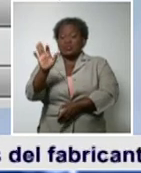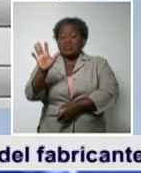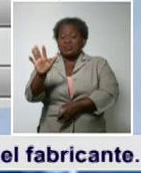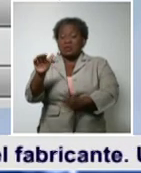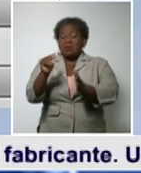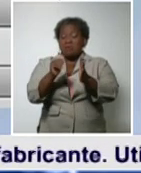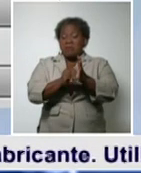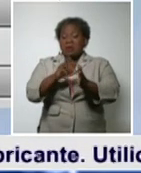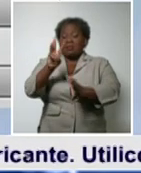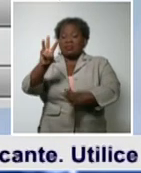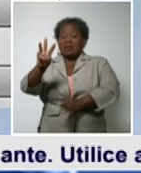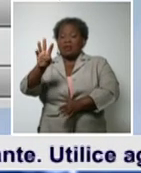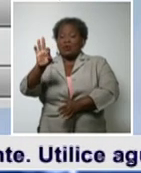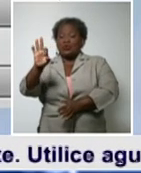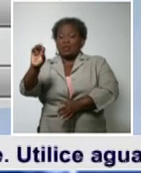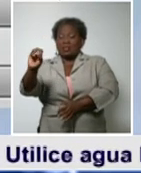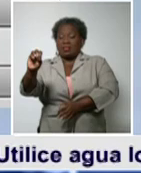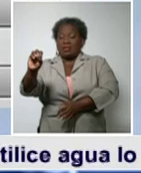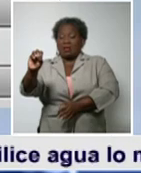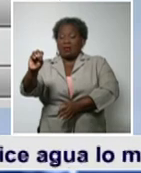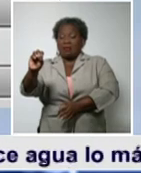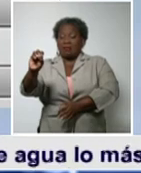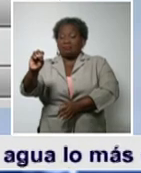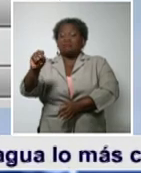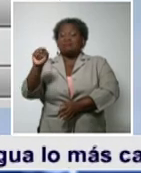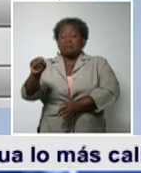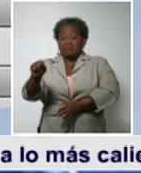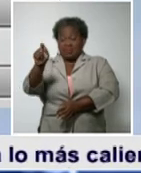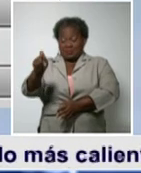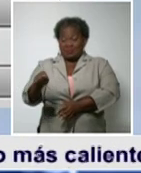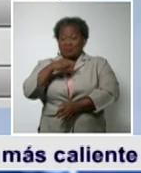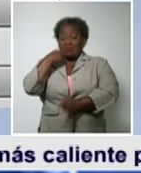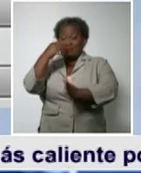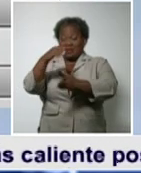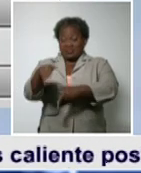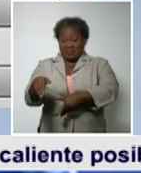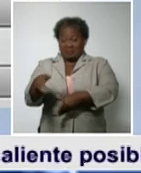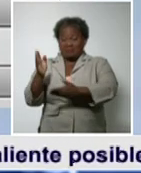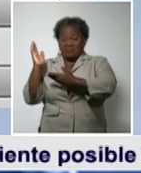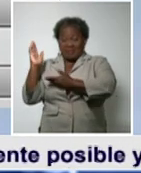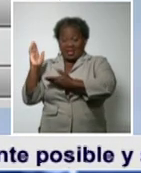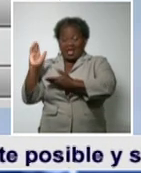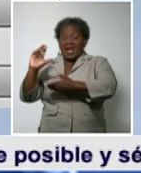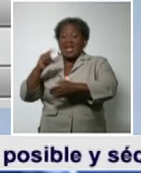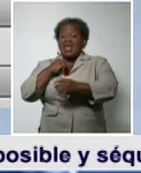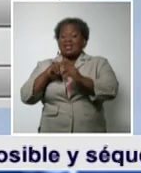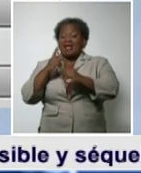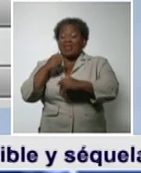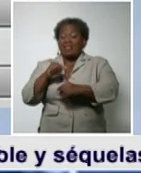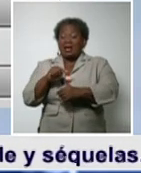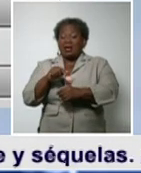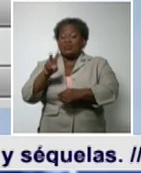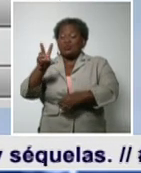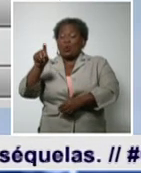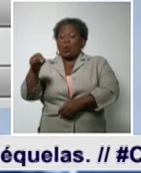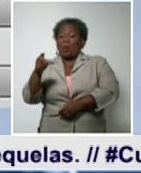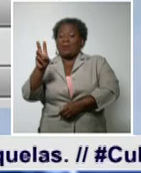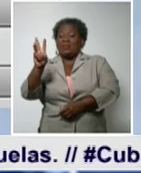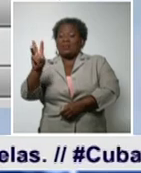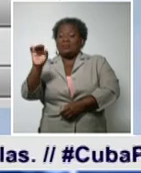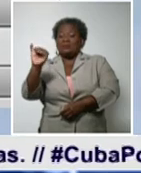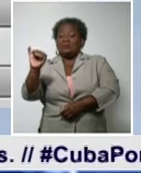1.185.380 hace personas fallecidas que la letalidad de 2,36%